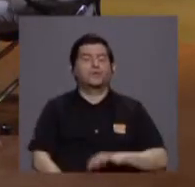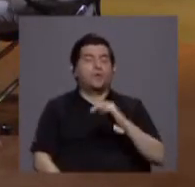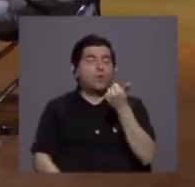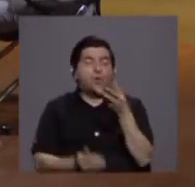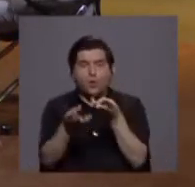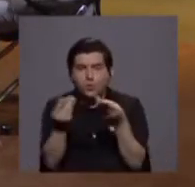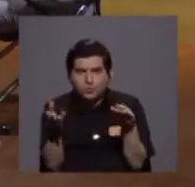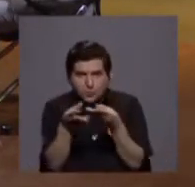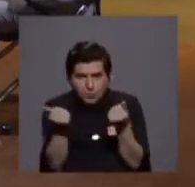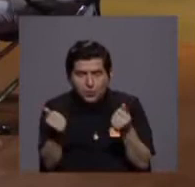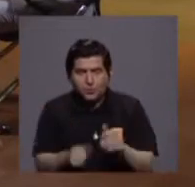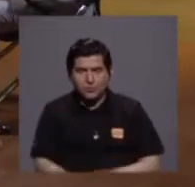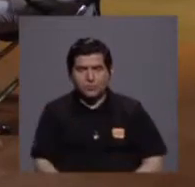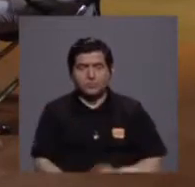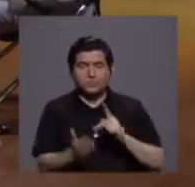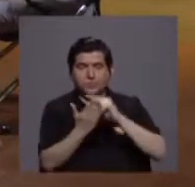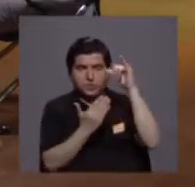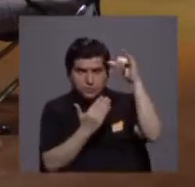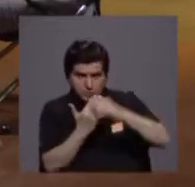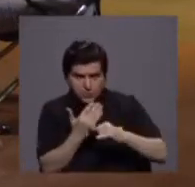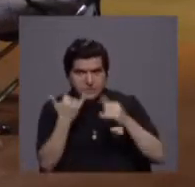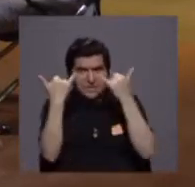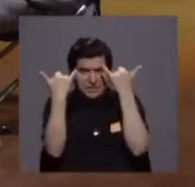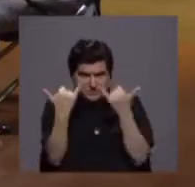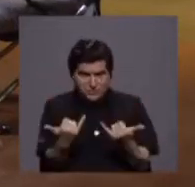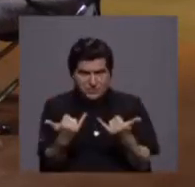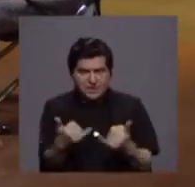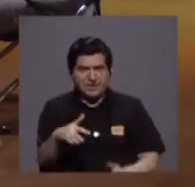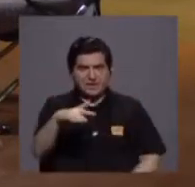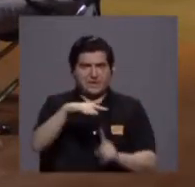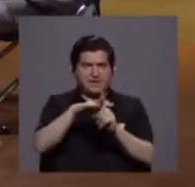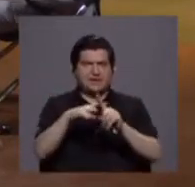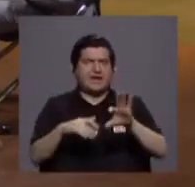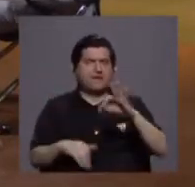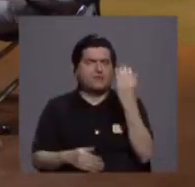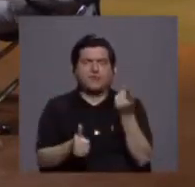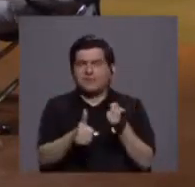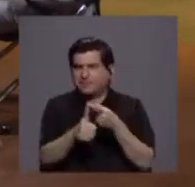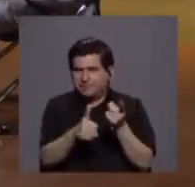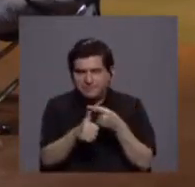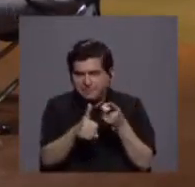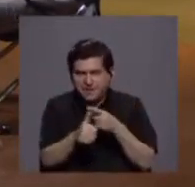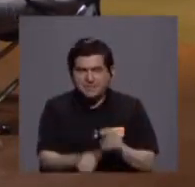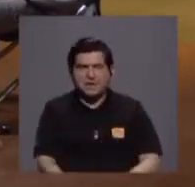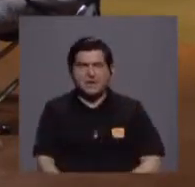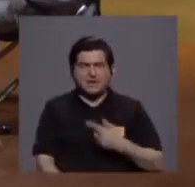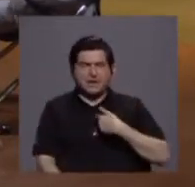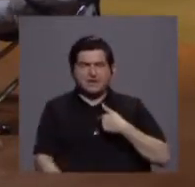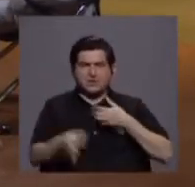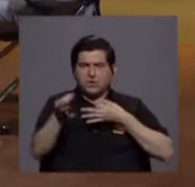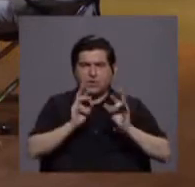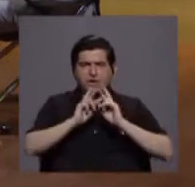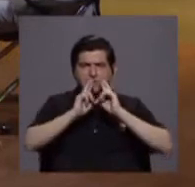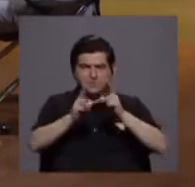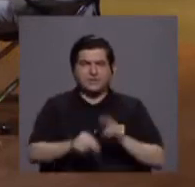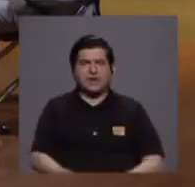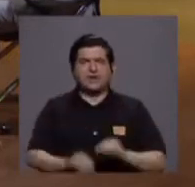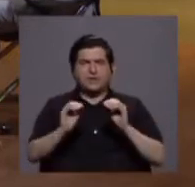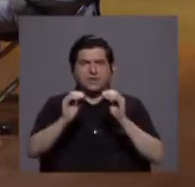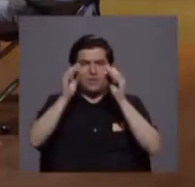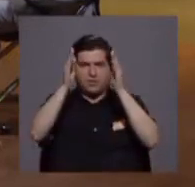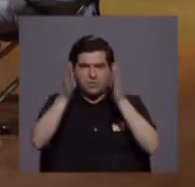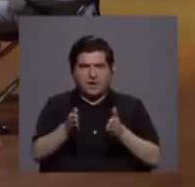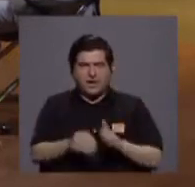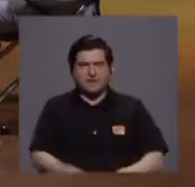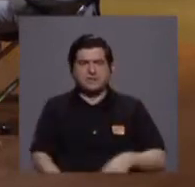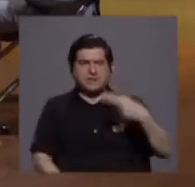producto de este proyecto, pero que ya salió en una versión preliminar, cuando hice mi rendición de cuentas como catedrático Humboldt